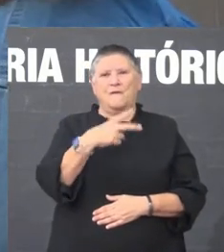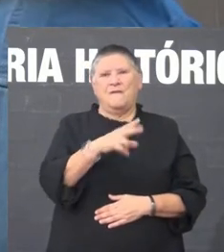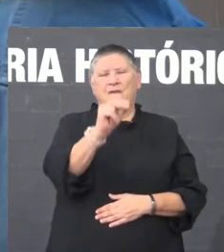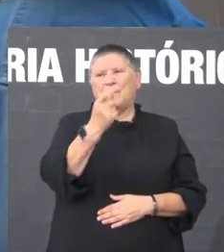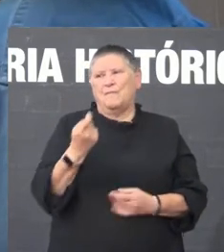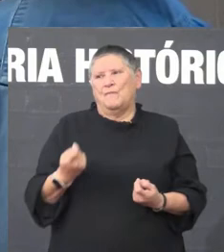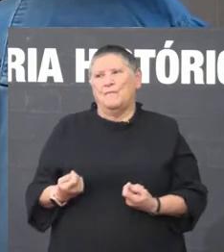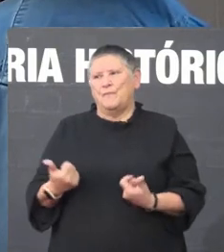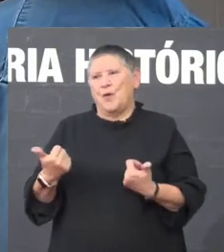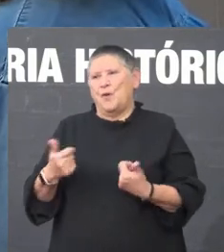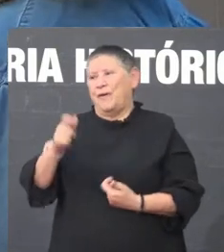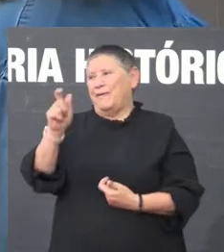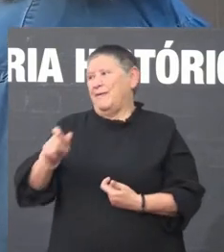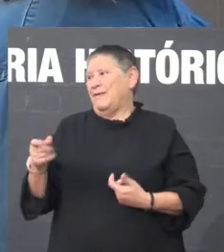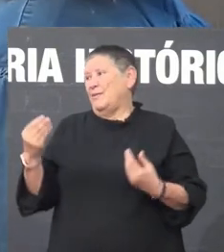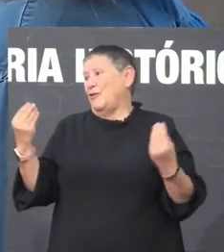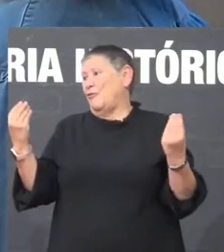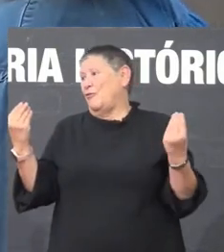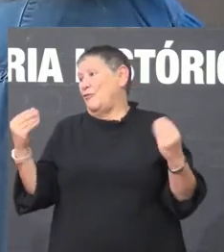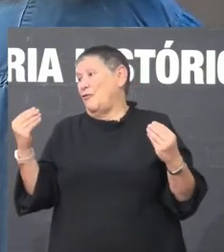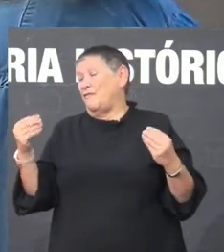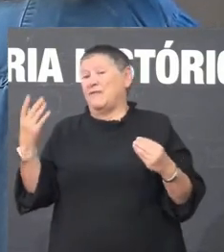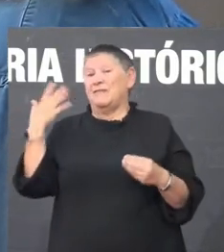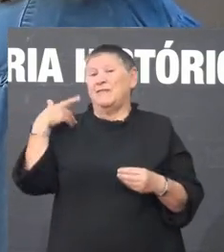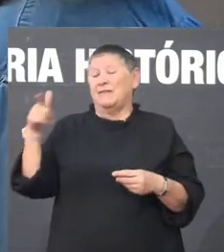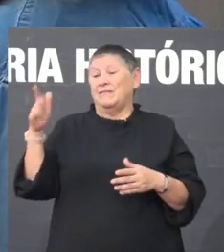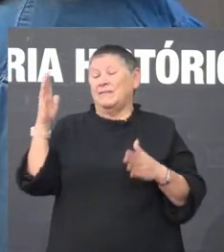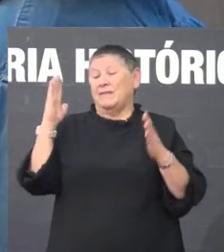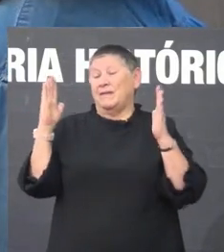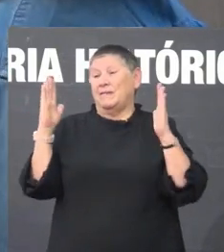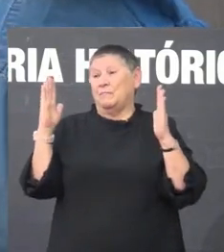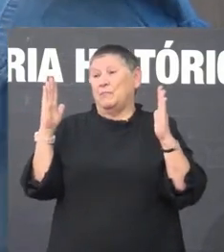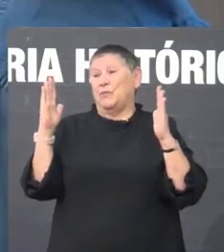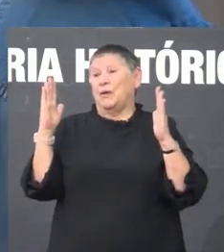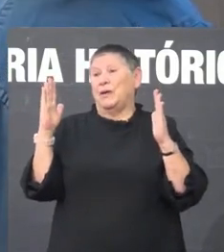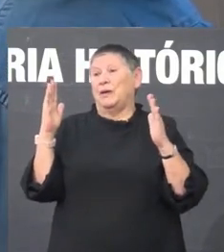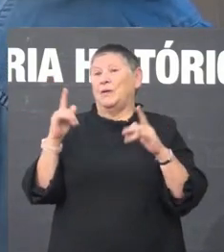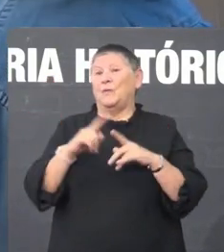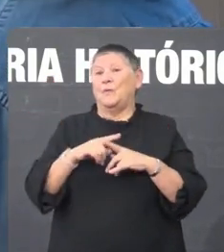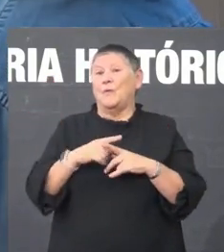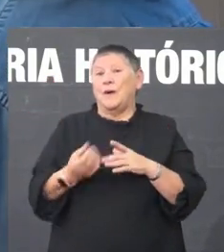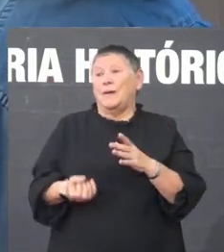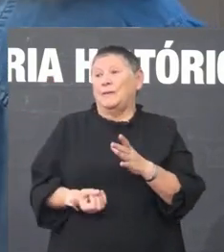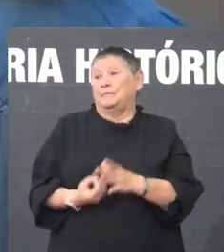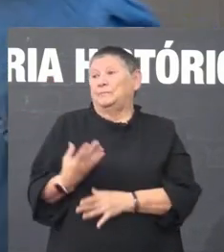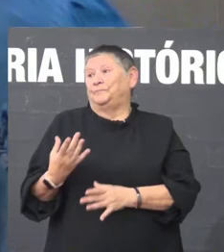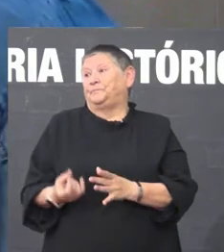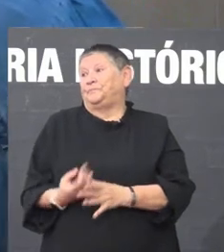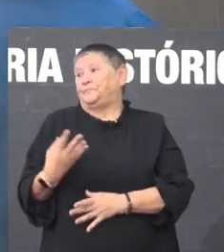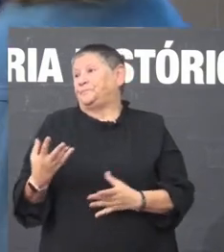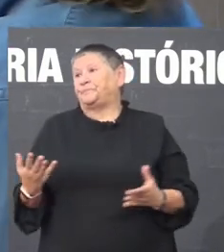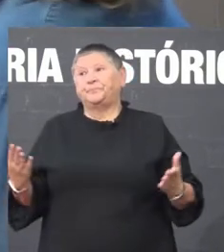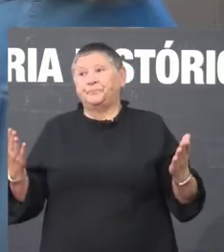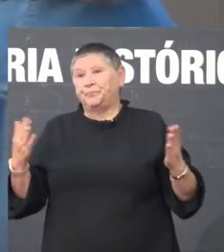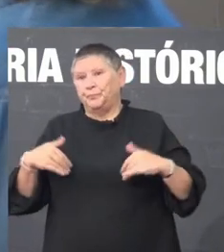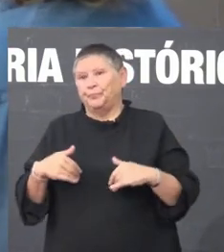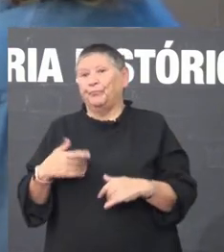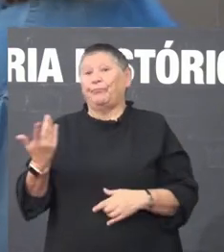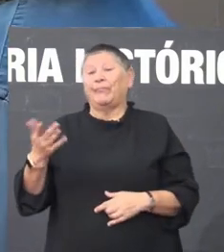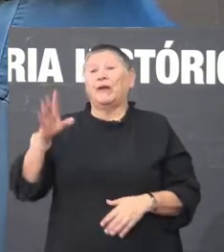Y gente joven, es decir, gente que en aquella época no generaba opinión. Y en